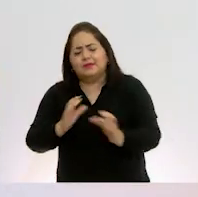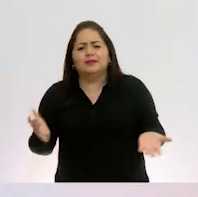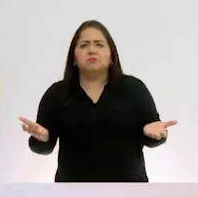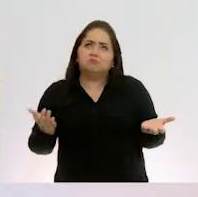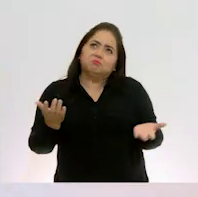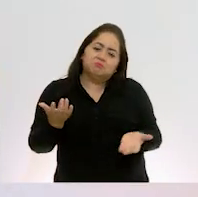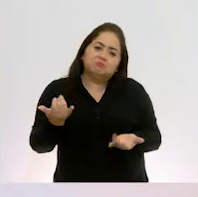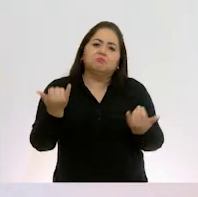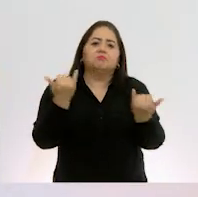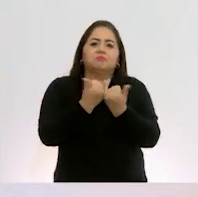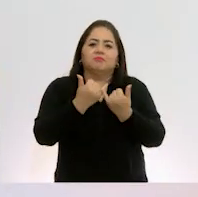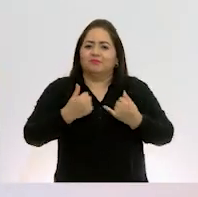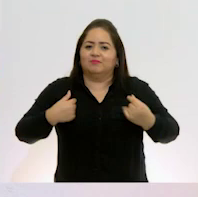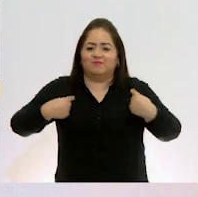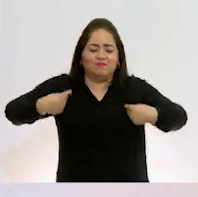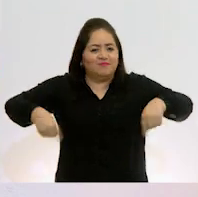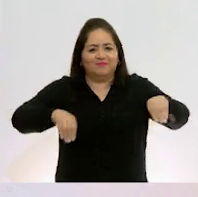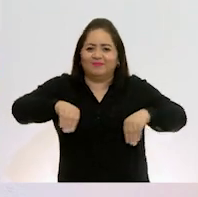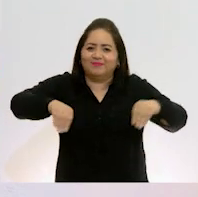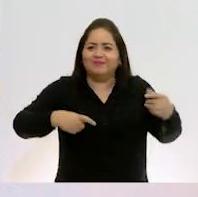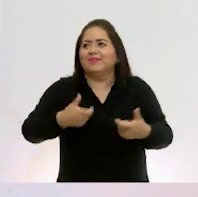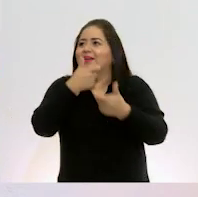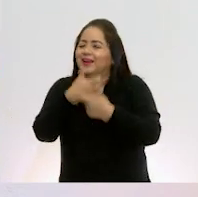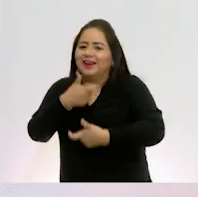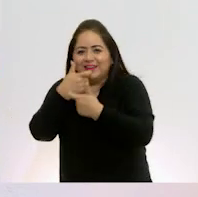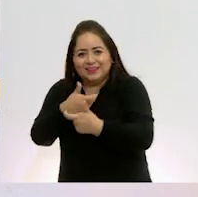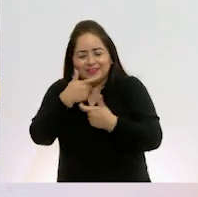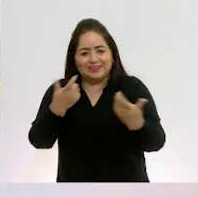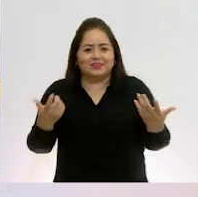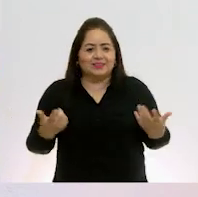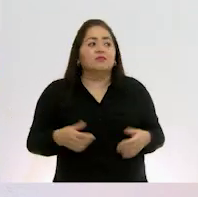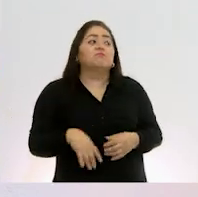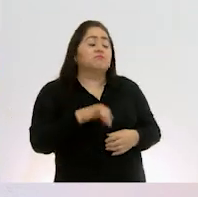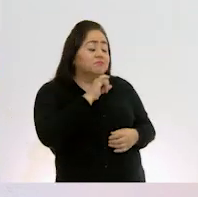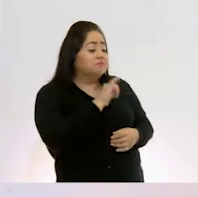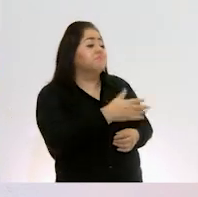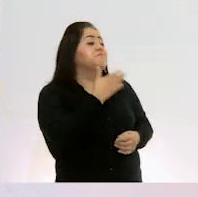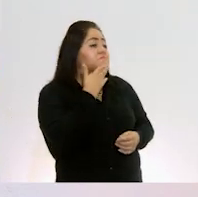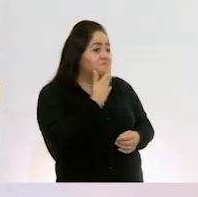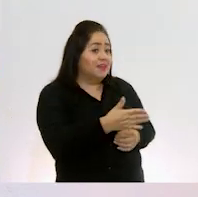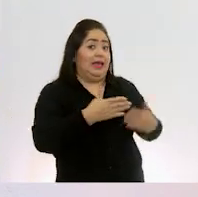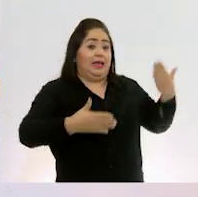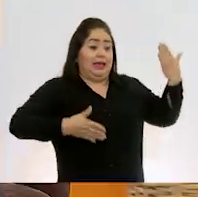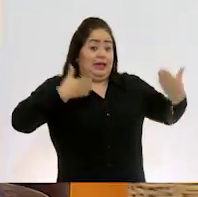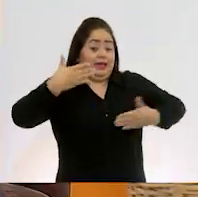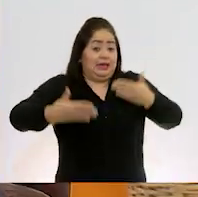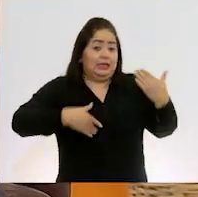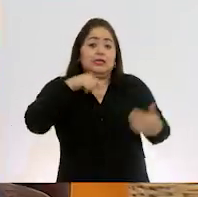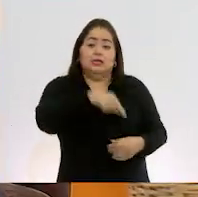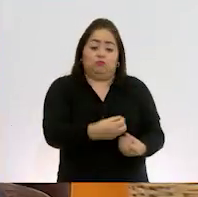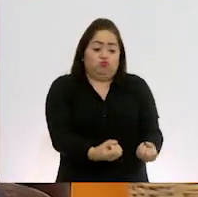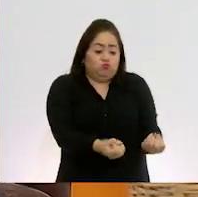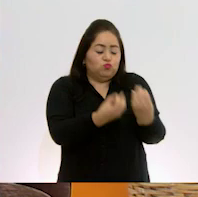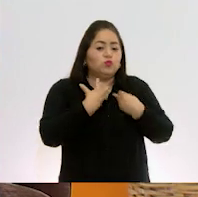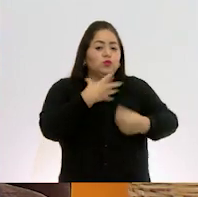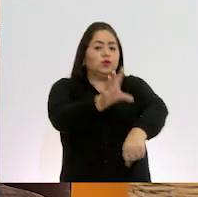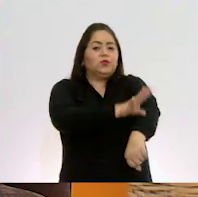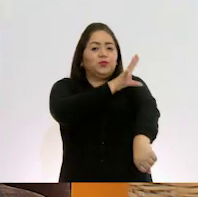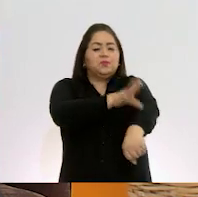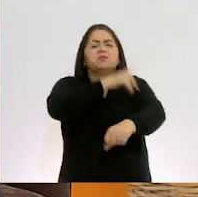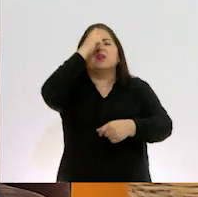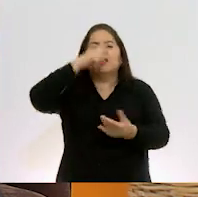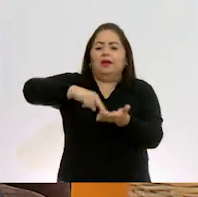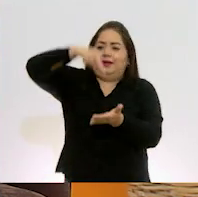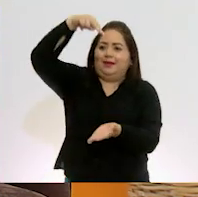¿Sabes? Moverme mucho, reírme. Definitivamente, la alegría nos da esa energía de querer